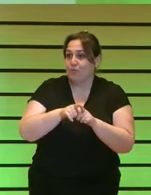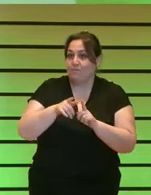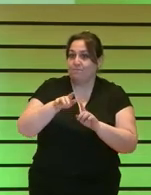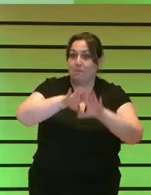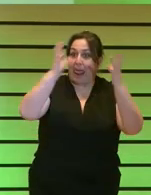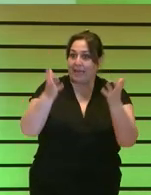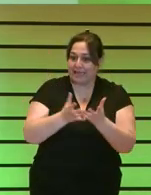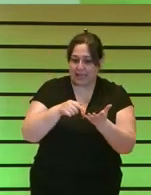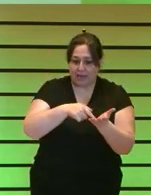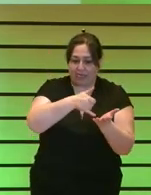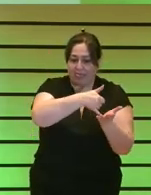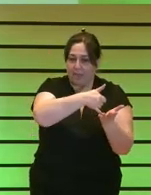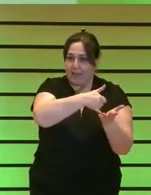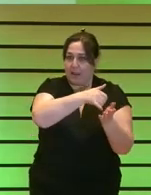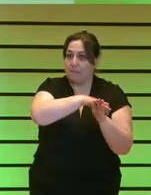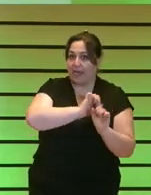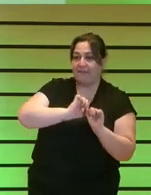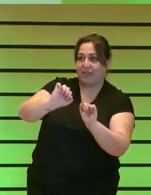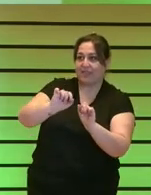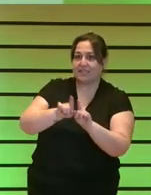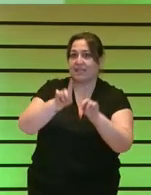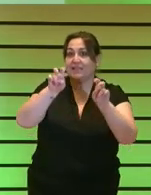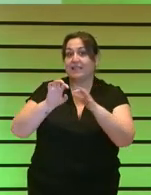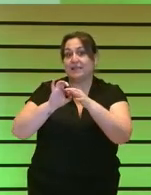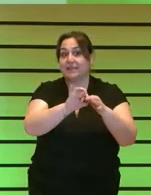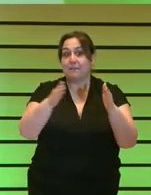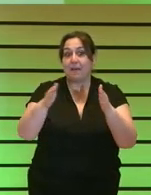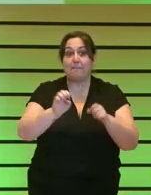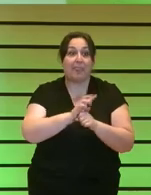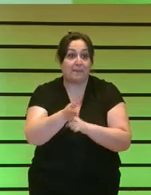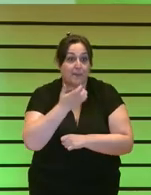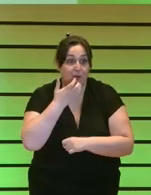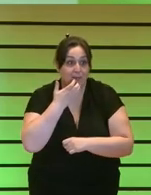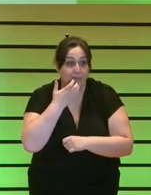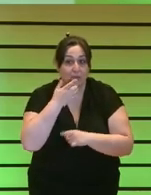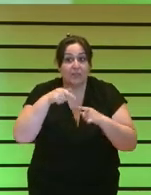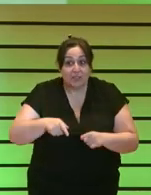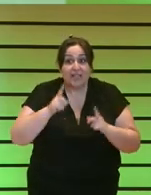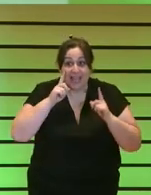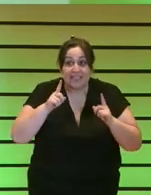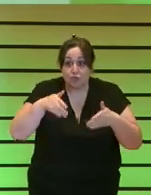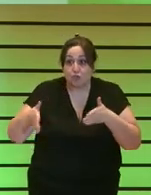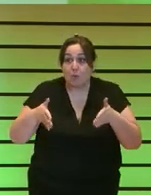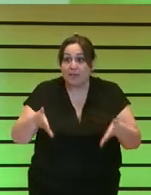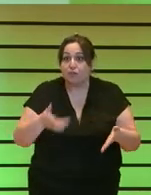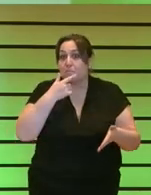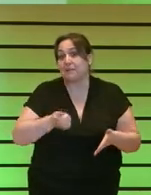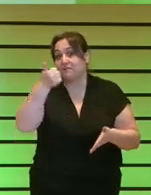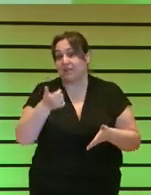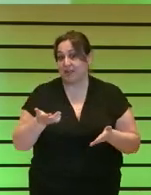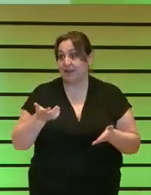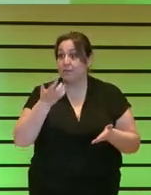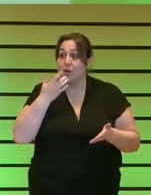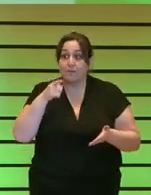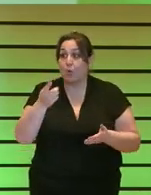planeta tiene para evitar cuestiones como una pandemia y por lo tanto en estos momentos es más fácil que se den pues por ejemplo ahí